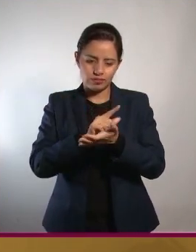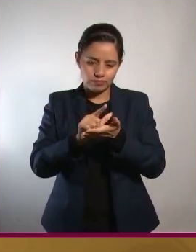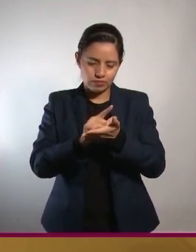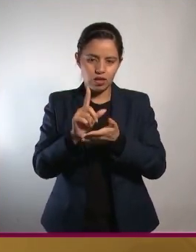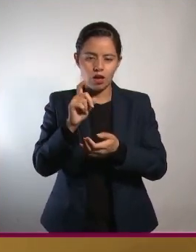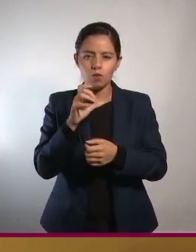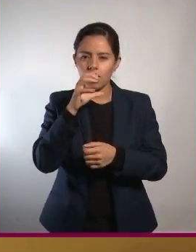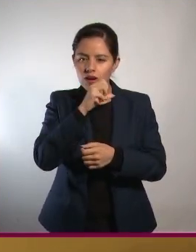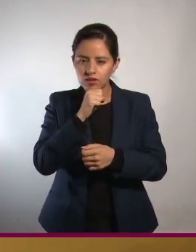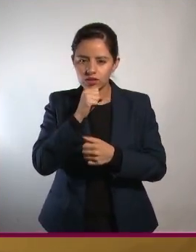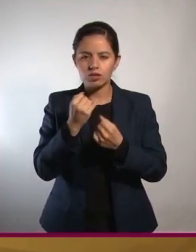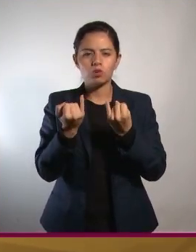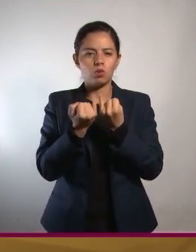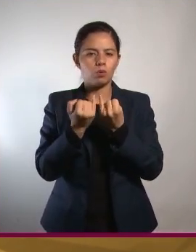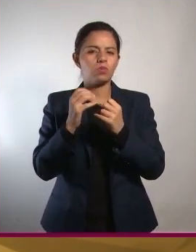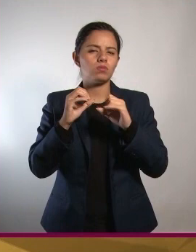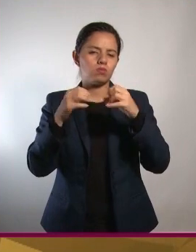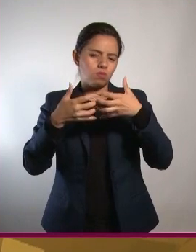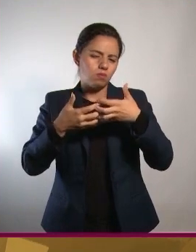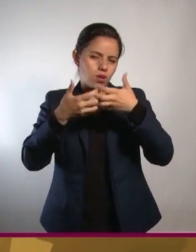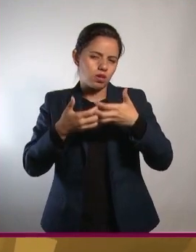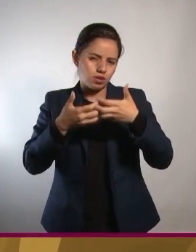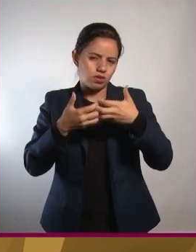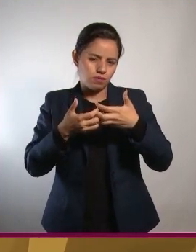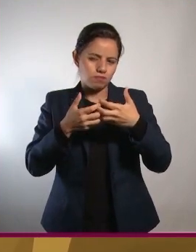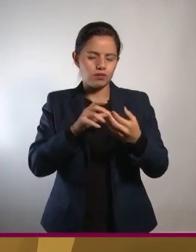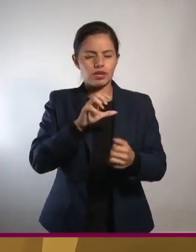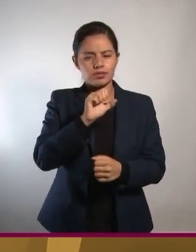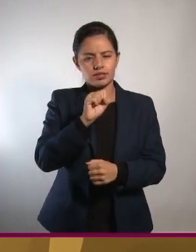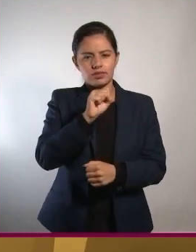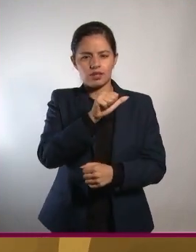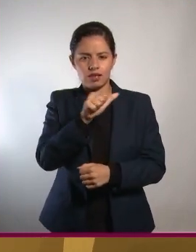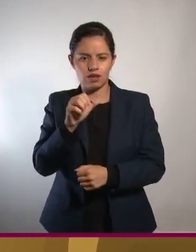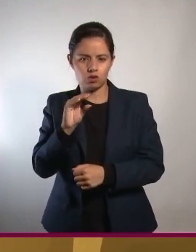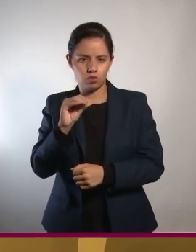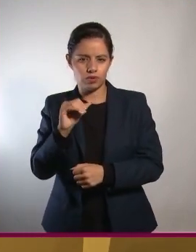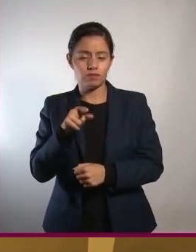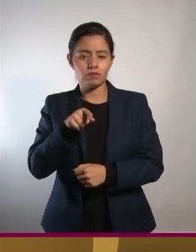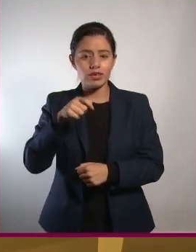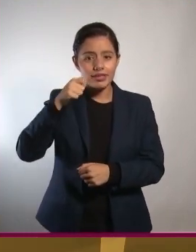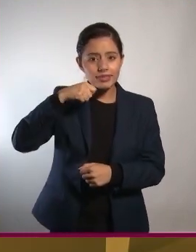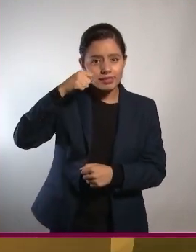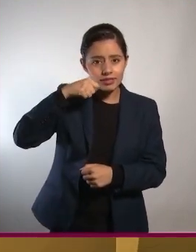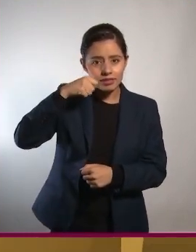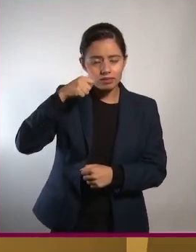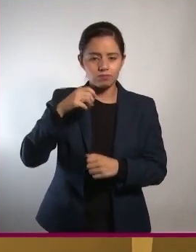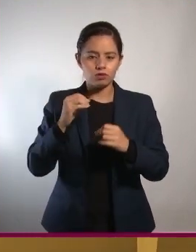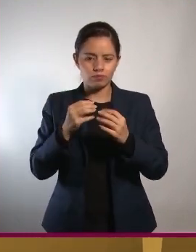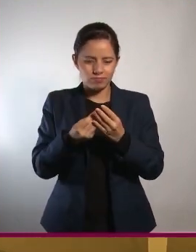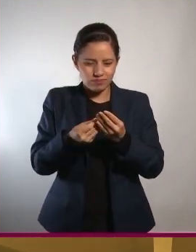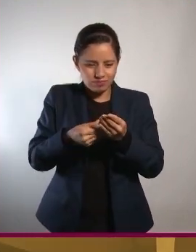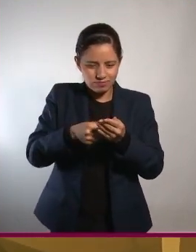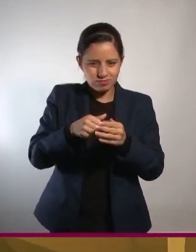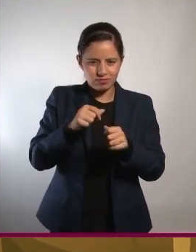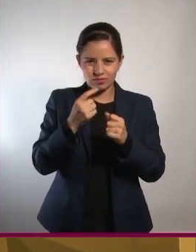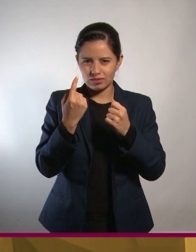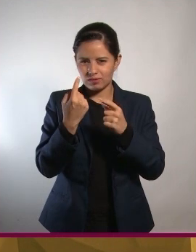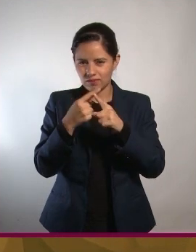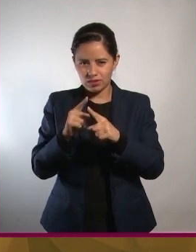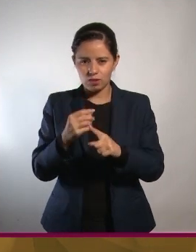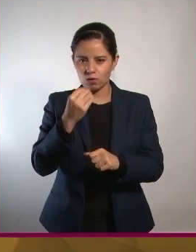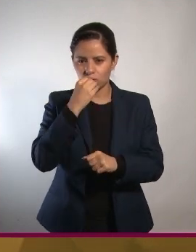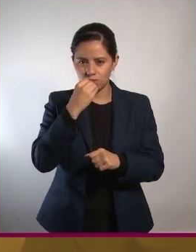o lavarlas a máquina de 60 a 90 grados. No comparta cepillos de dientes, pastas de dientes, utensilios para comer,